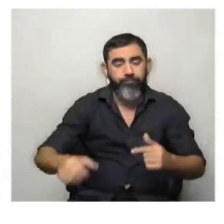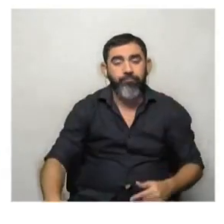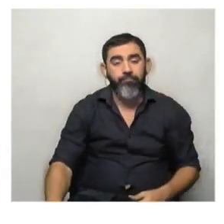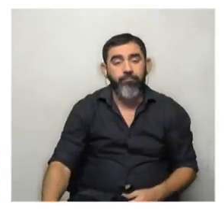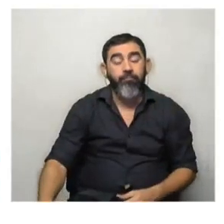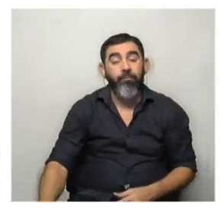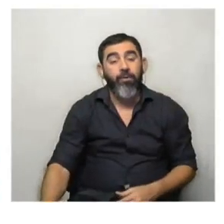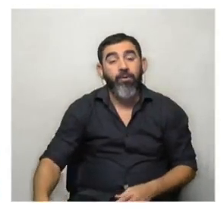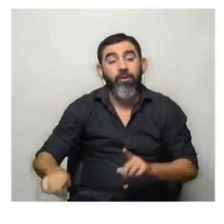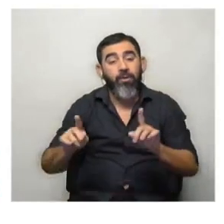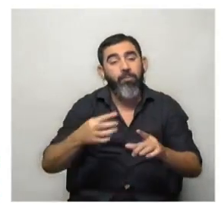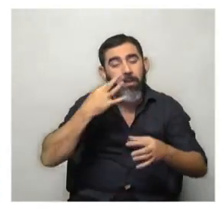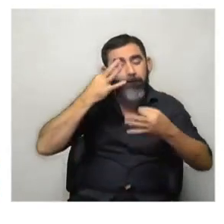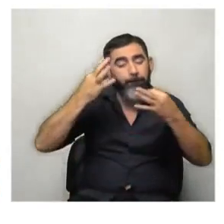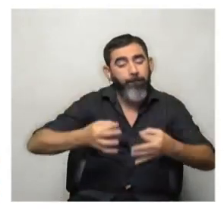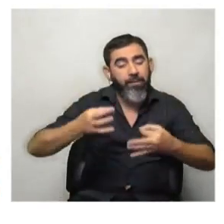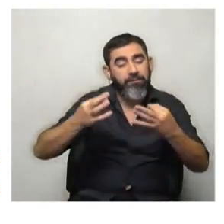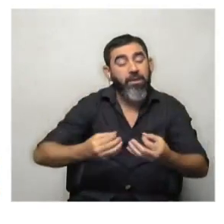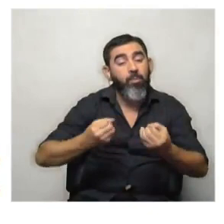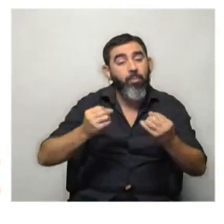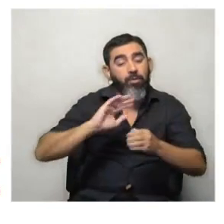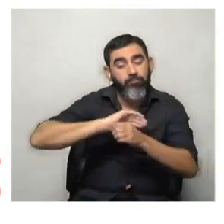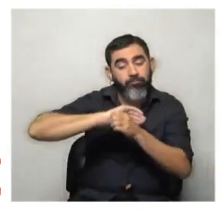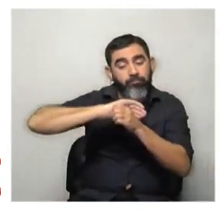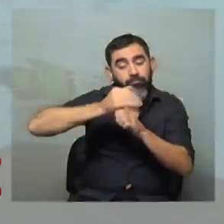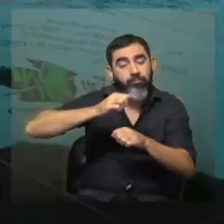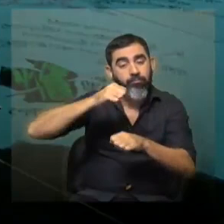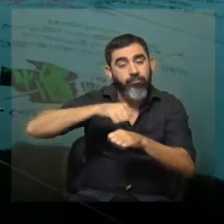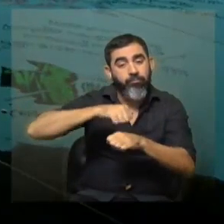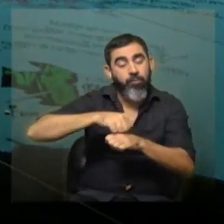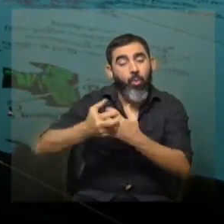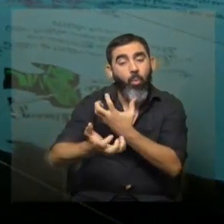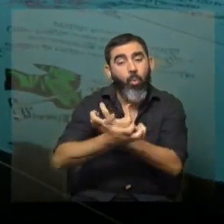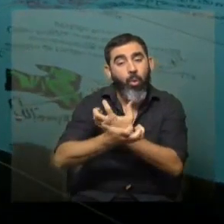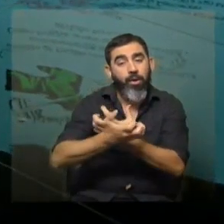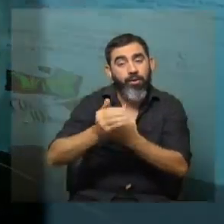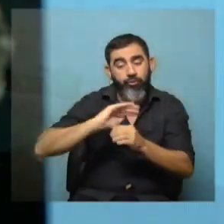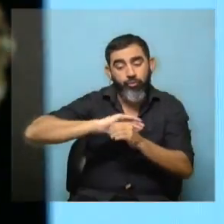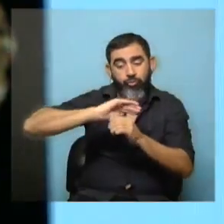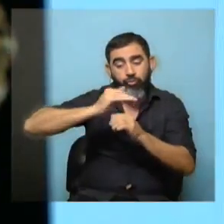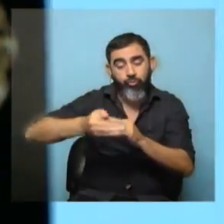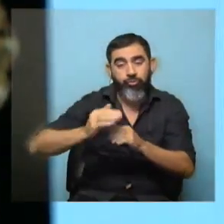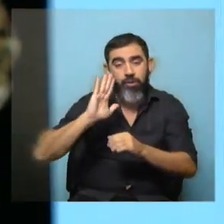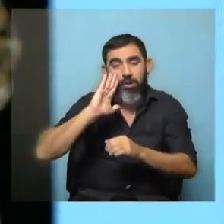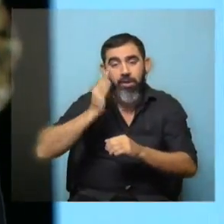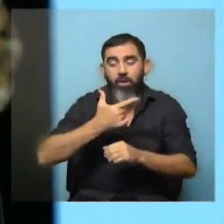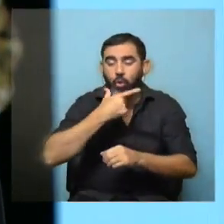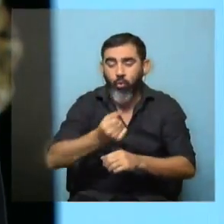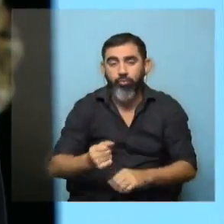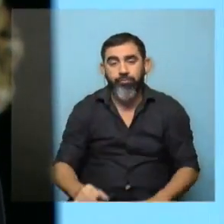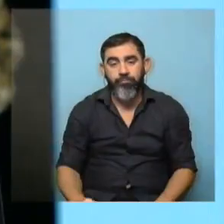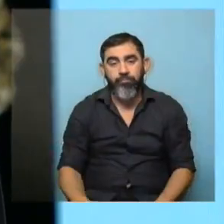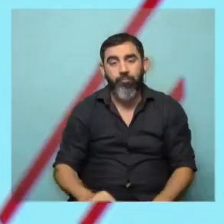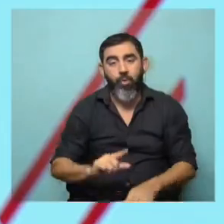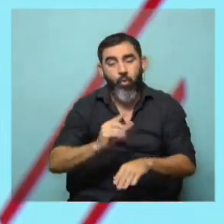son bastante especiales porque tienen un caparazón más óseo, tienen como placas que permiten reconocerlo mucho más fácilmente. No tanto escamas, sino